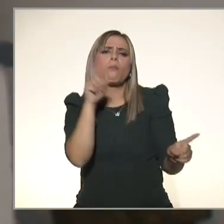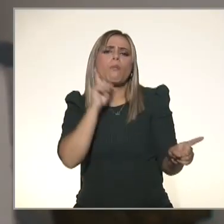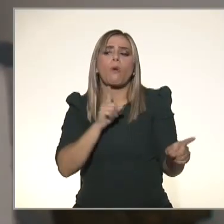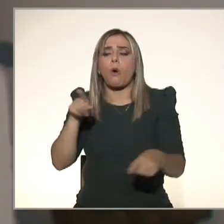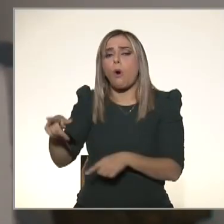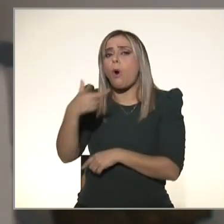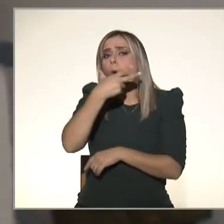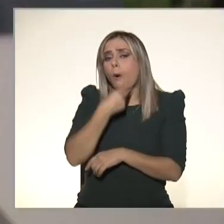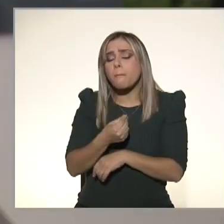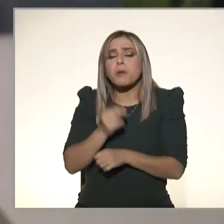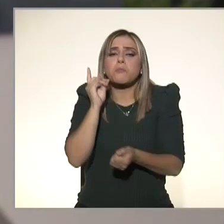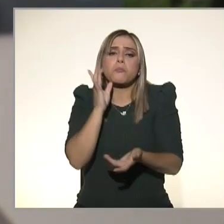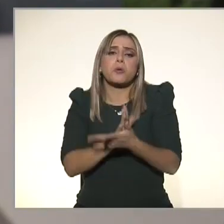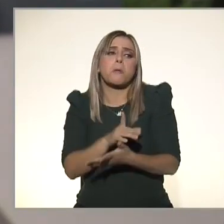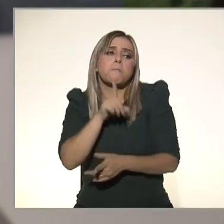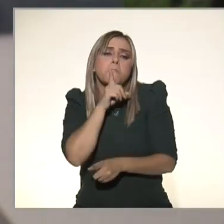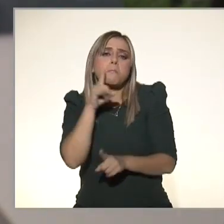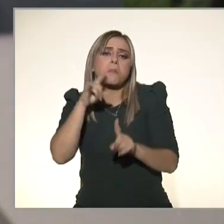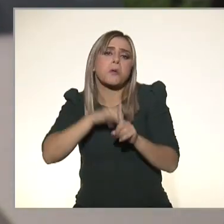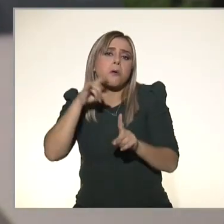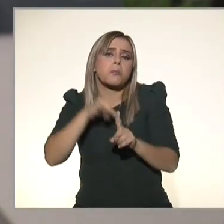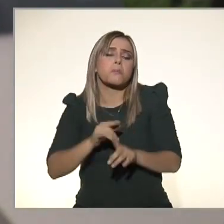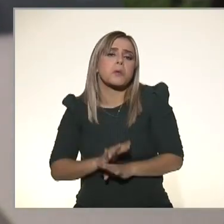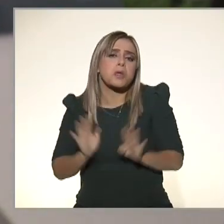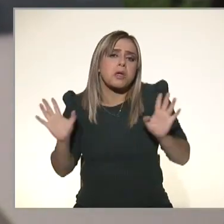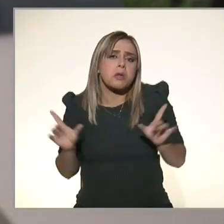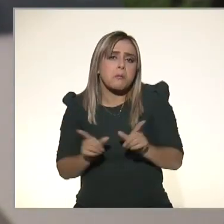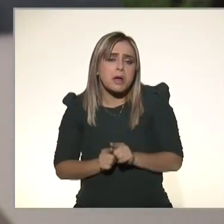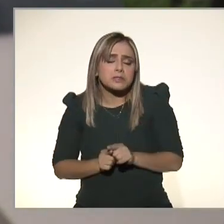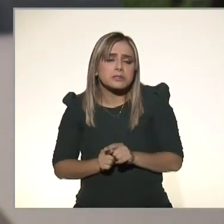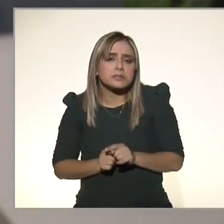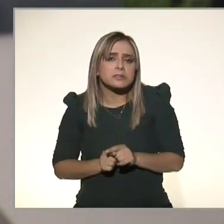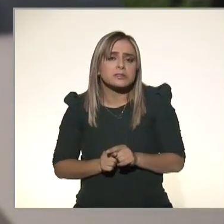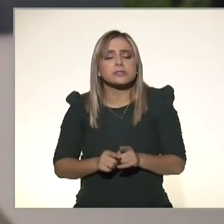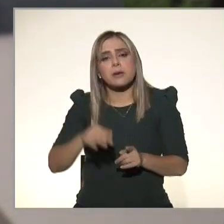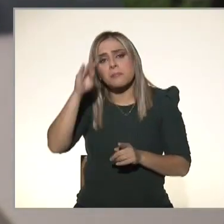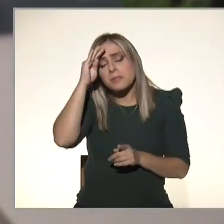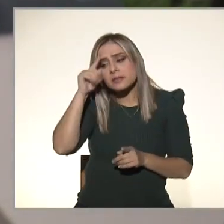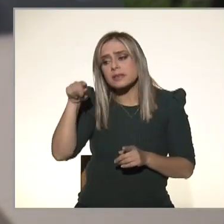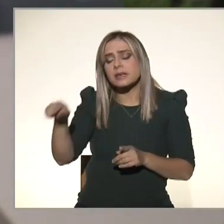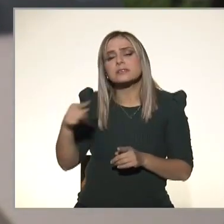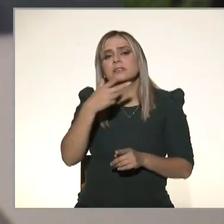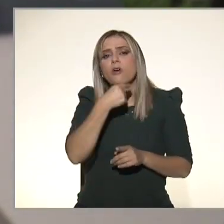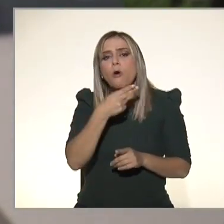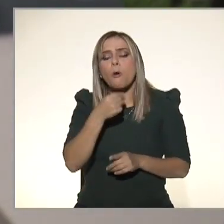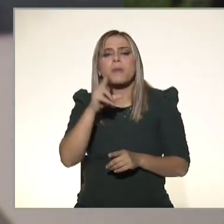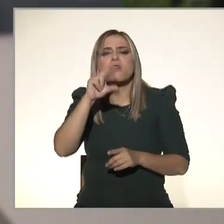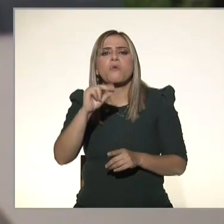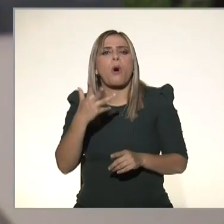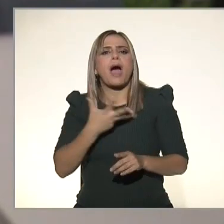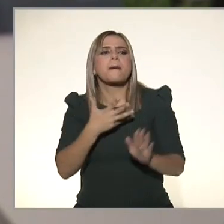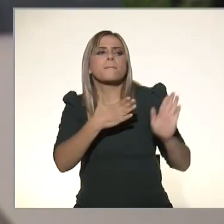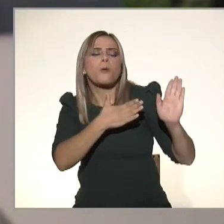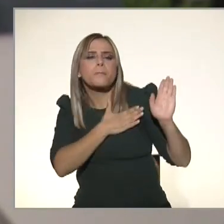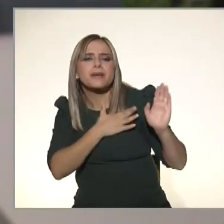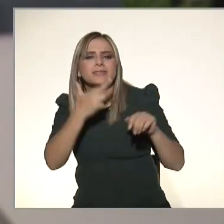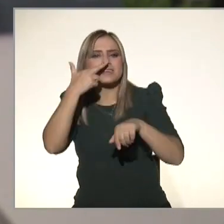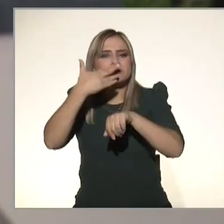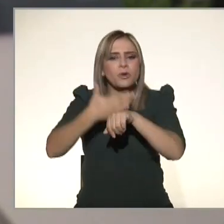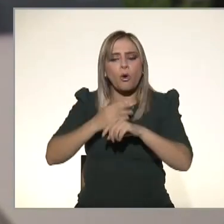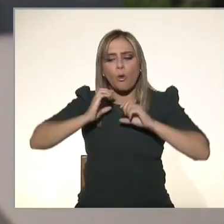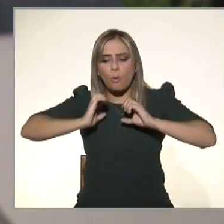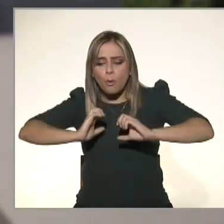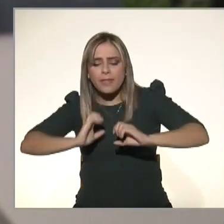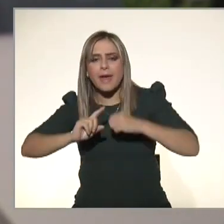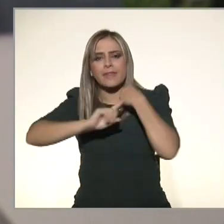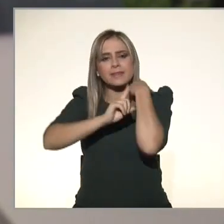es usar el condón. Pareciera ser que los varones no se comprometen tanto, no se responsabilizan tanto en cuestión